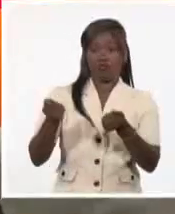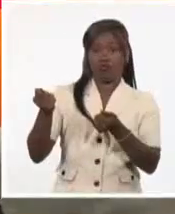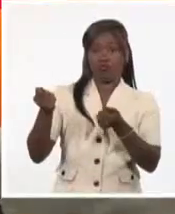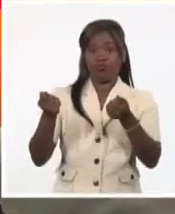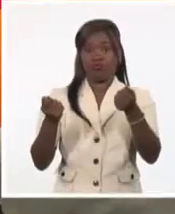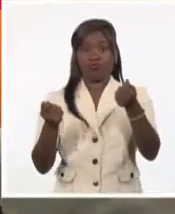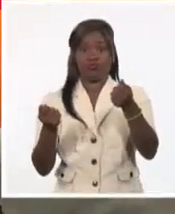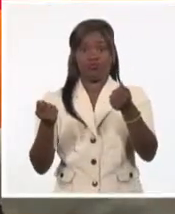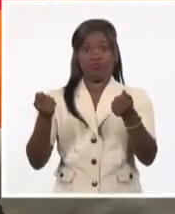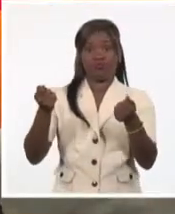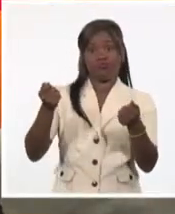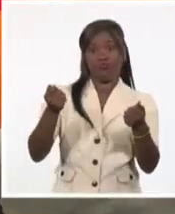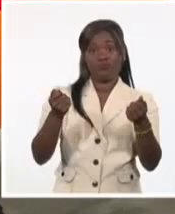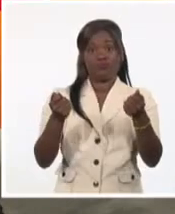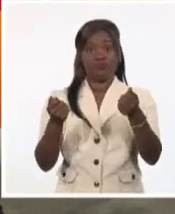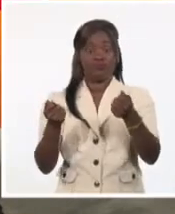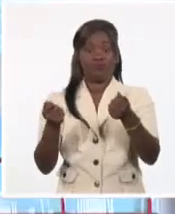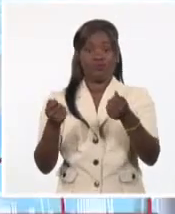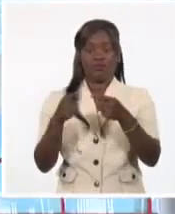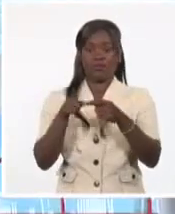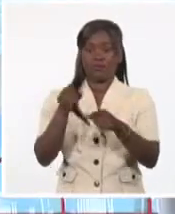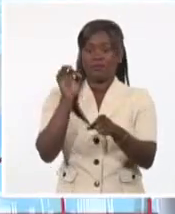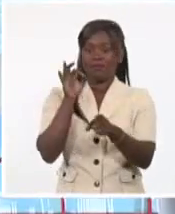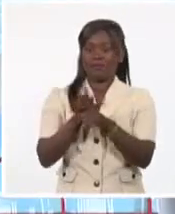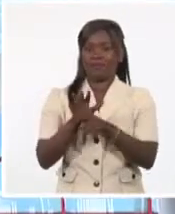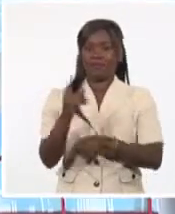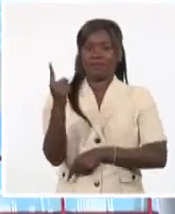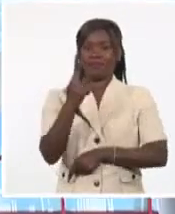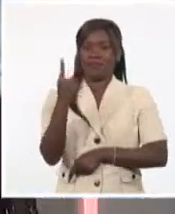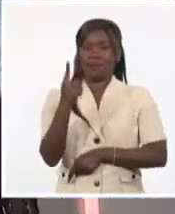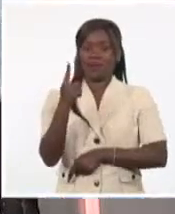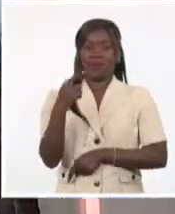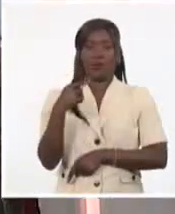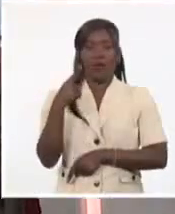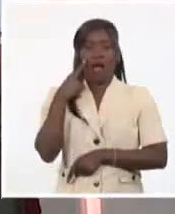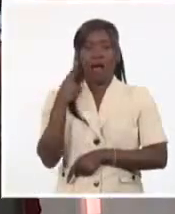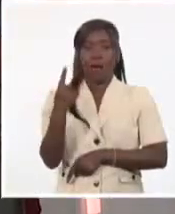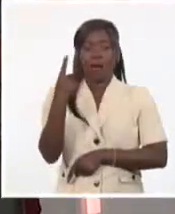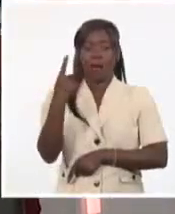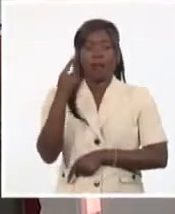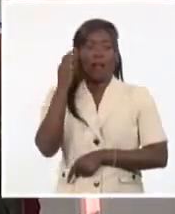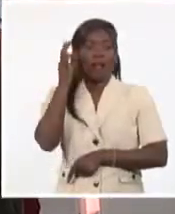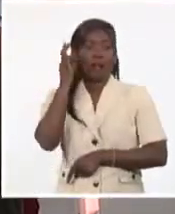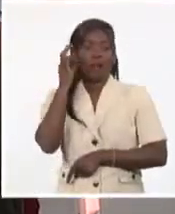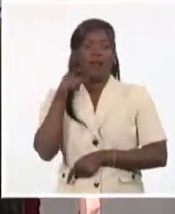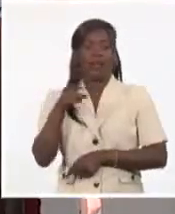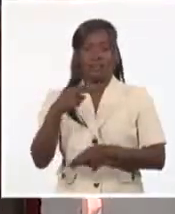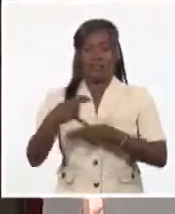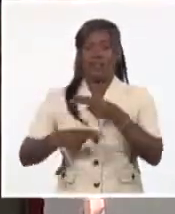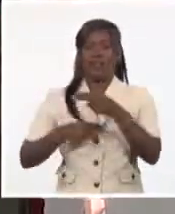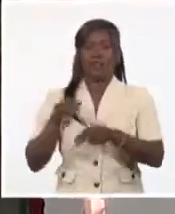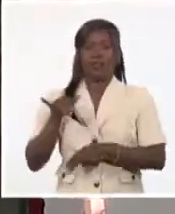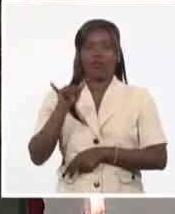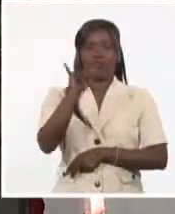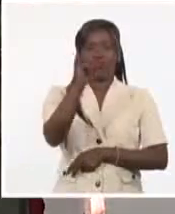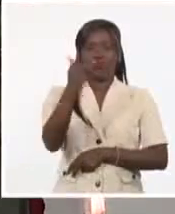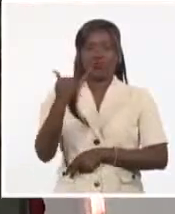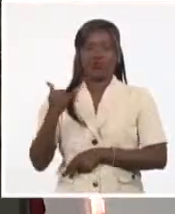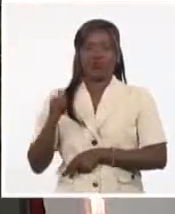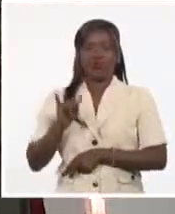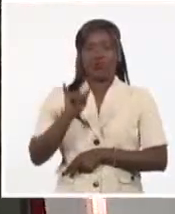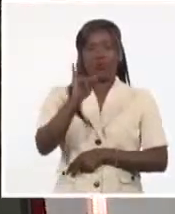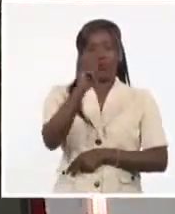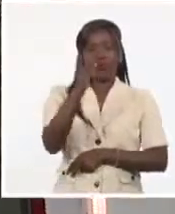de Angola para el reinicio de las operaciones entre Luanda y Cuba, paralizadas hace más de un año por